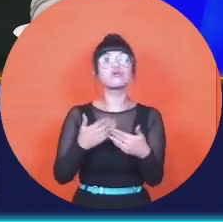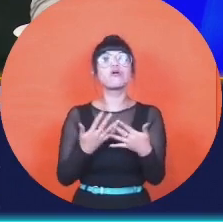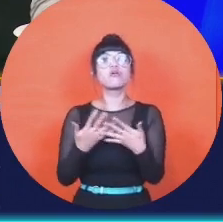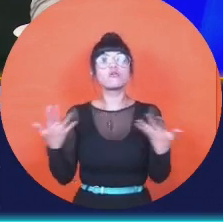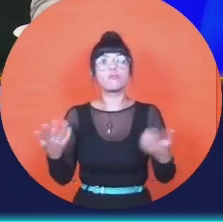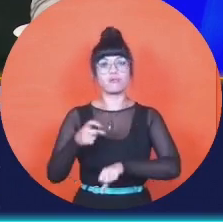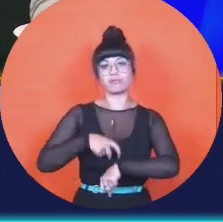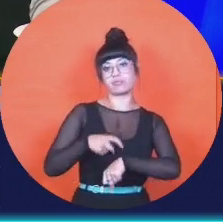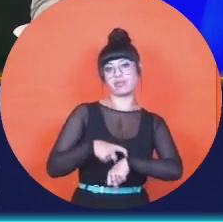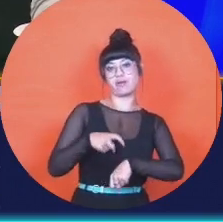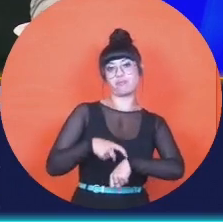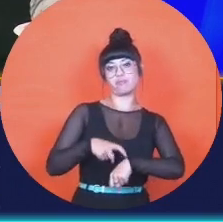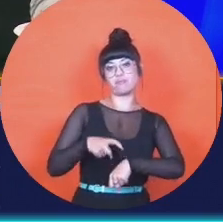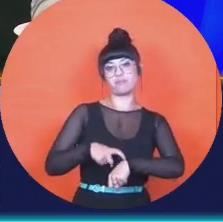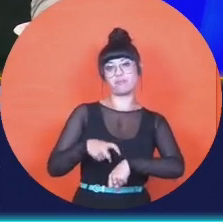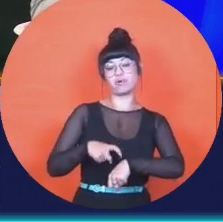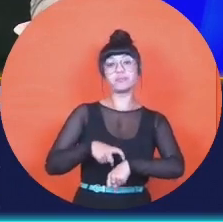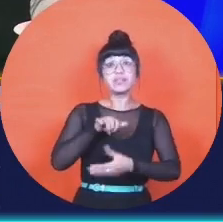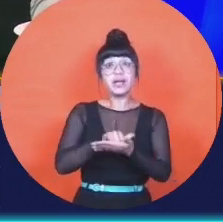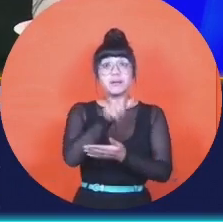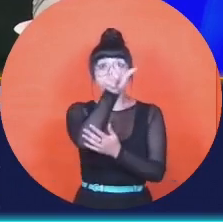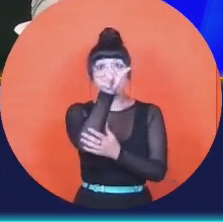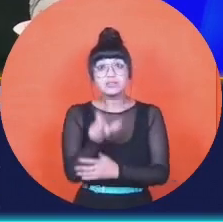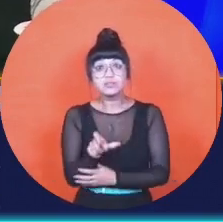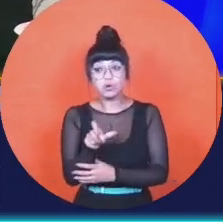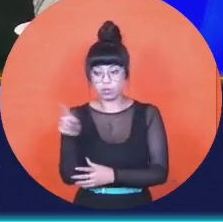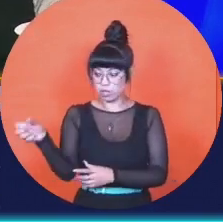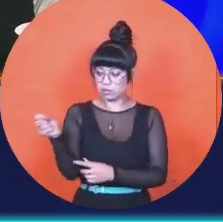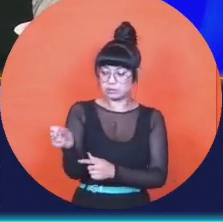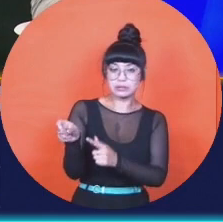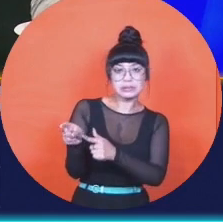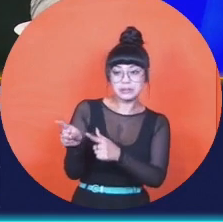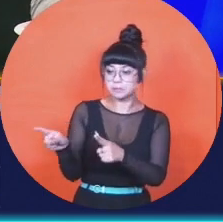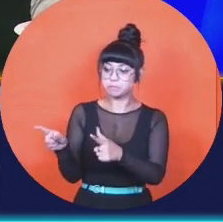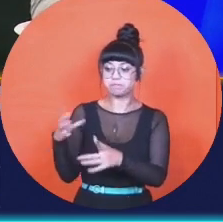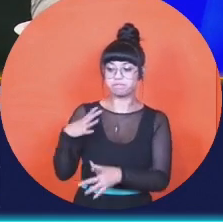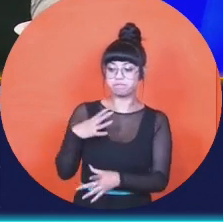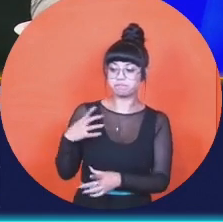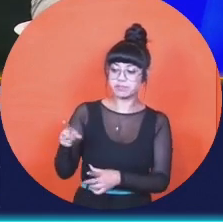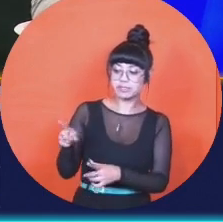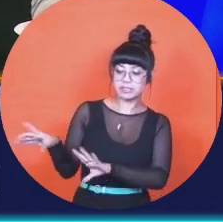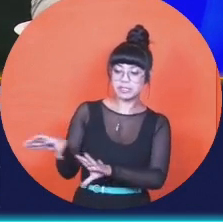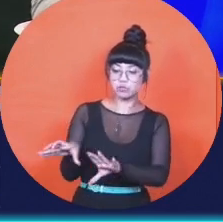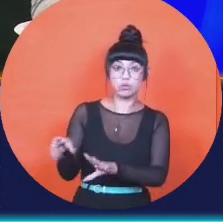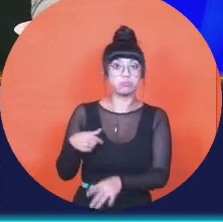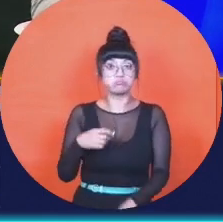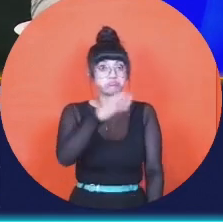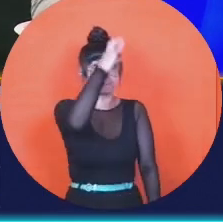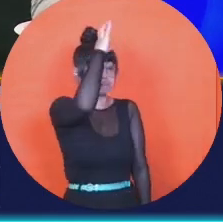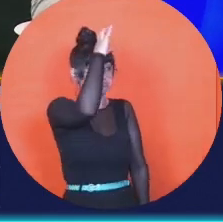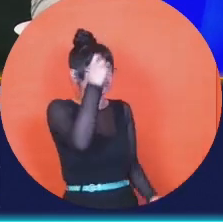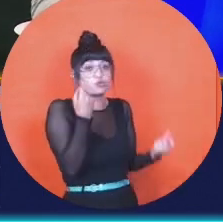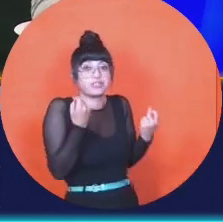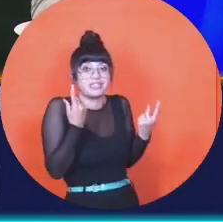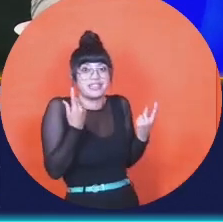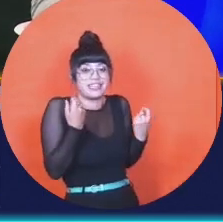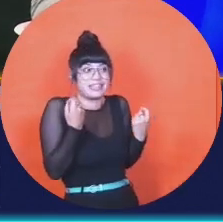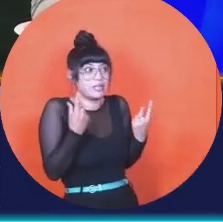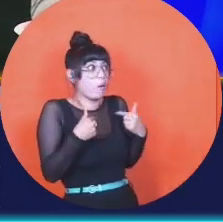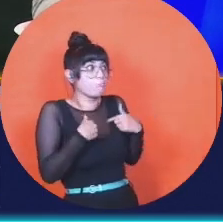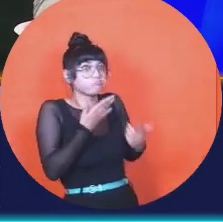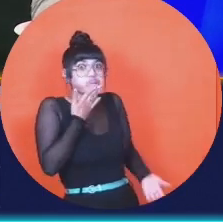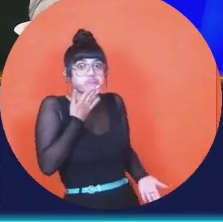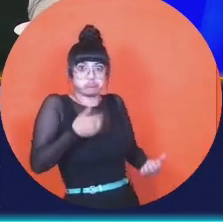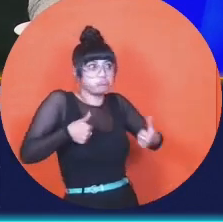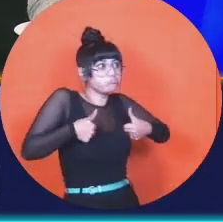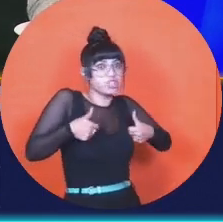tiempo, porque esa persona que está en tu equipo, que tiene una actitud que no es tan conveniente, puede que ni lo sepa, puede que ni lo entienda, puede que piense que